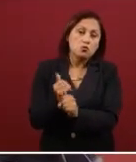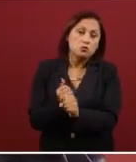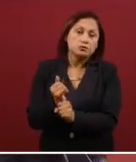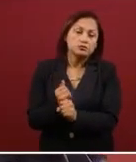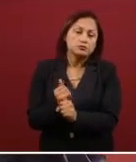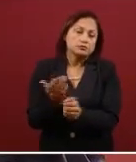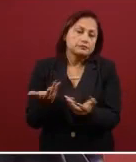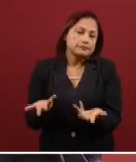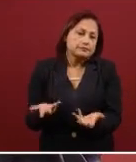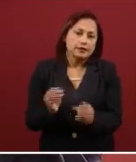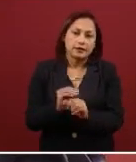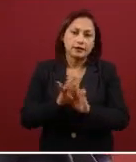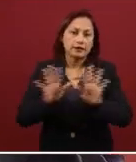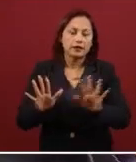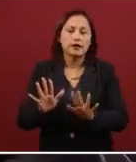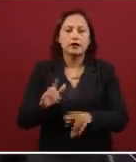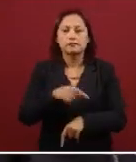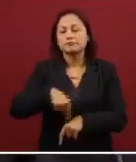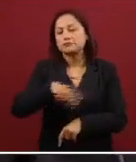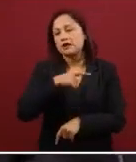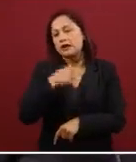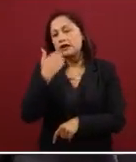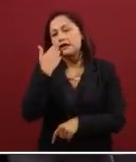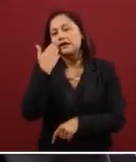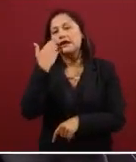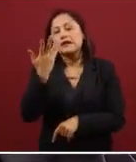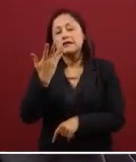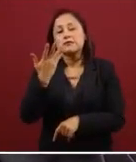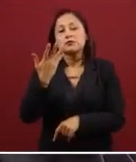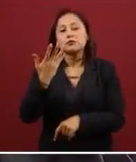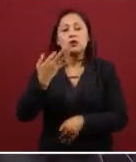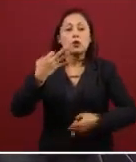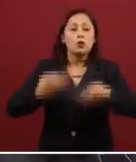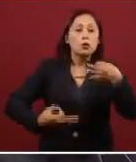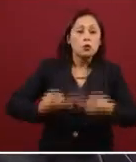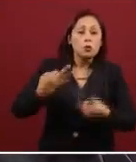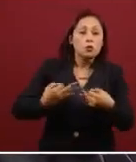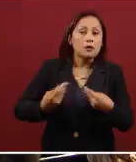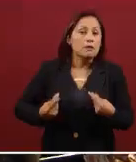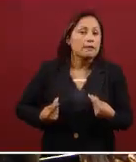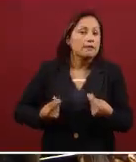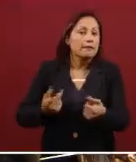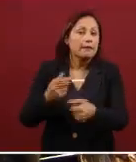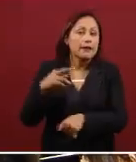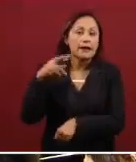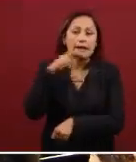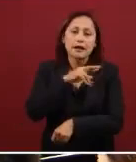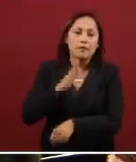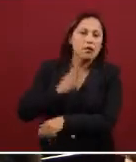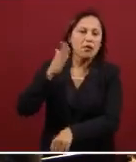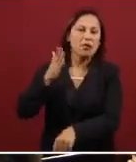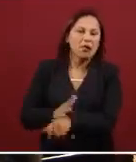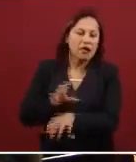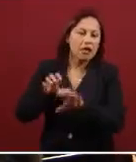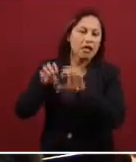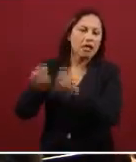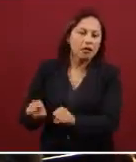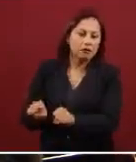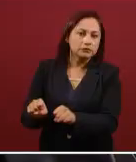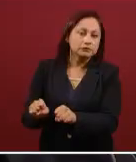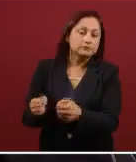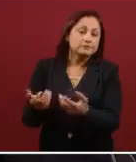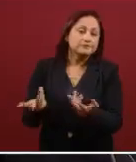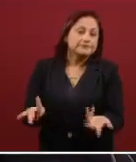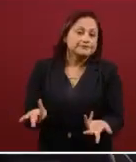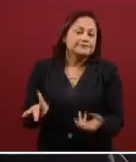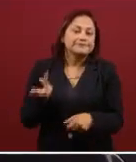simplificaran, que la justicia fuese rápida en la aplicación, expedita, pero bueno,